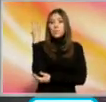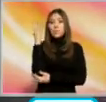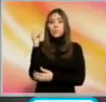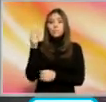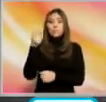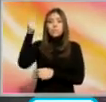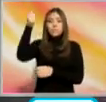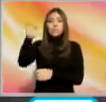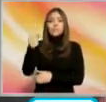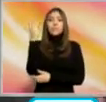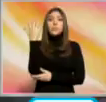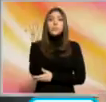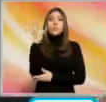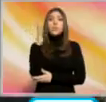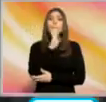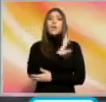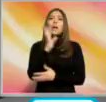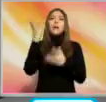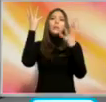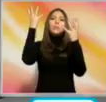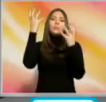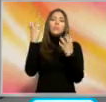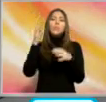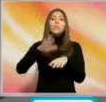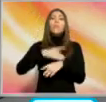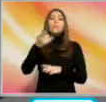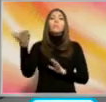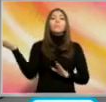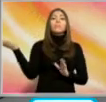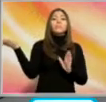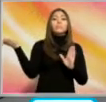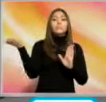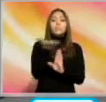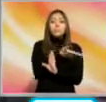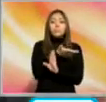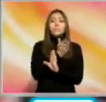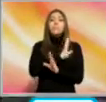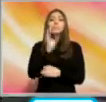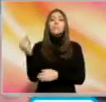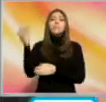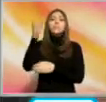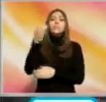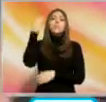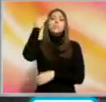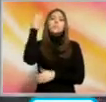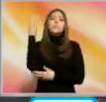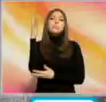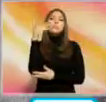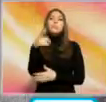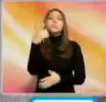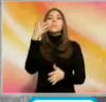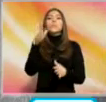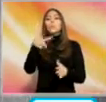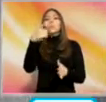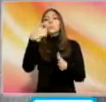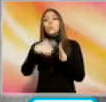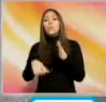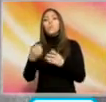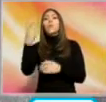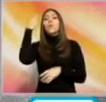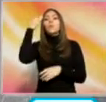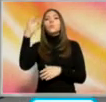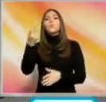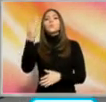de fenecer, ¿no? Sí. Lo cortaste y depende cuánto tiempo haya pasado entre que tú lo compraste y que fue cortado,